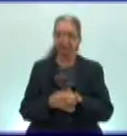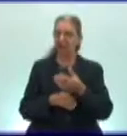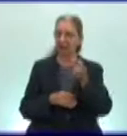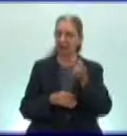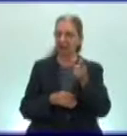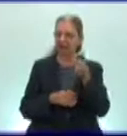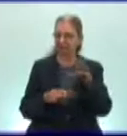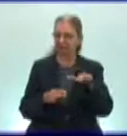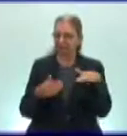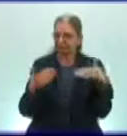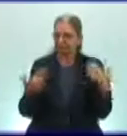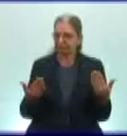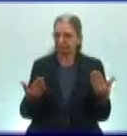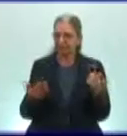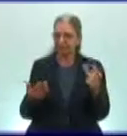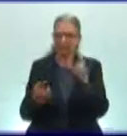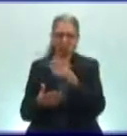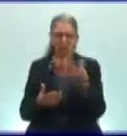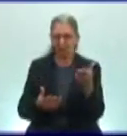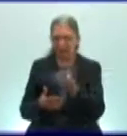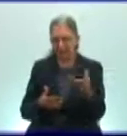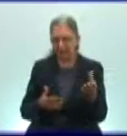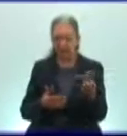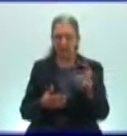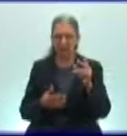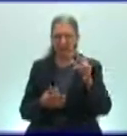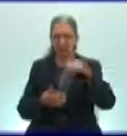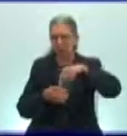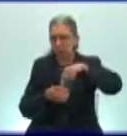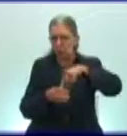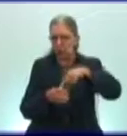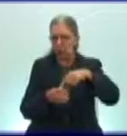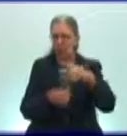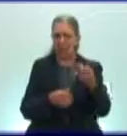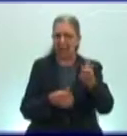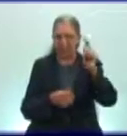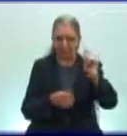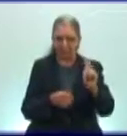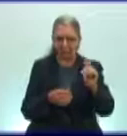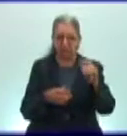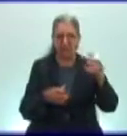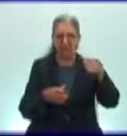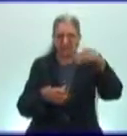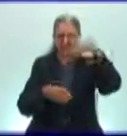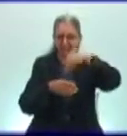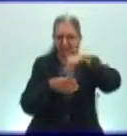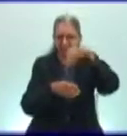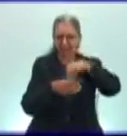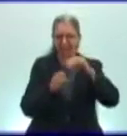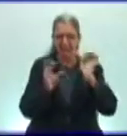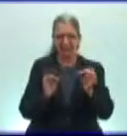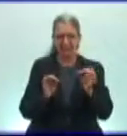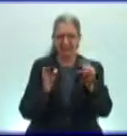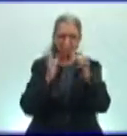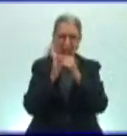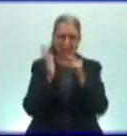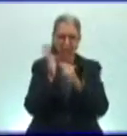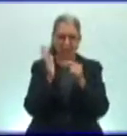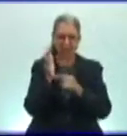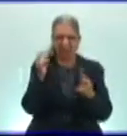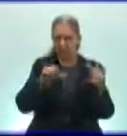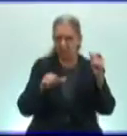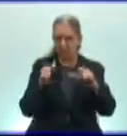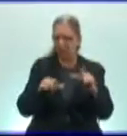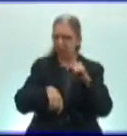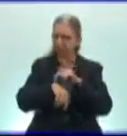preguntan, ¿cuáles núcleos de átomos pertenecen al mismo elemento químico? Les doy unos segundos